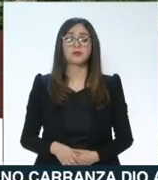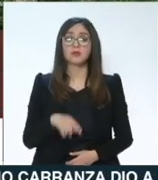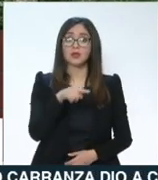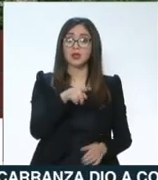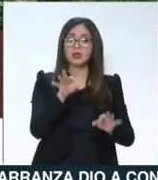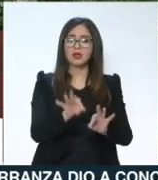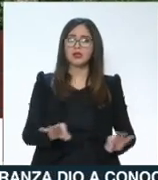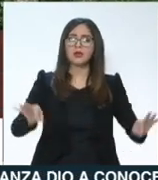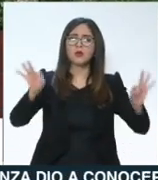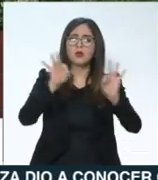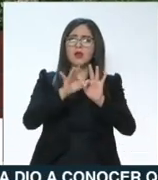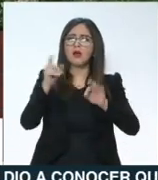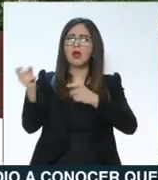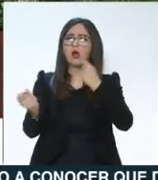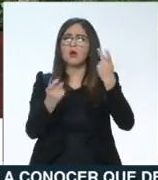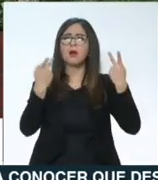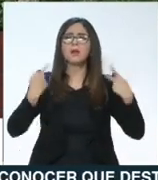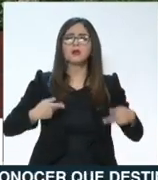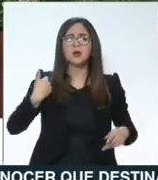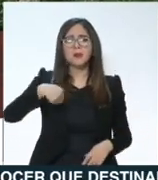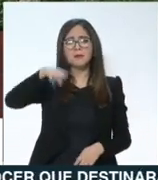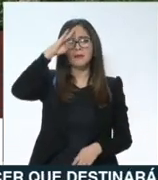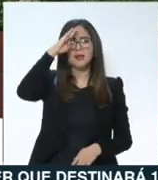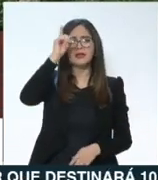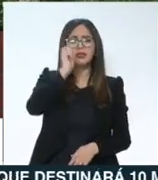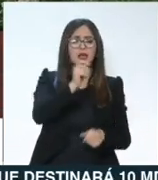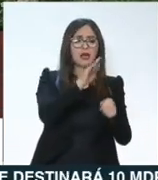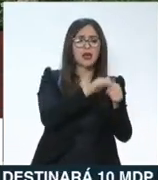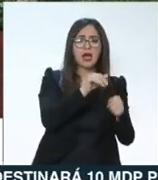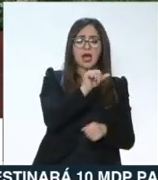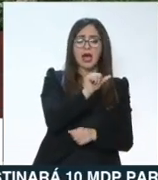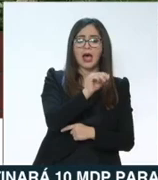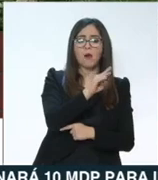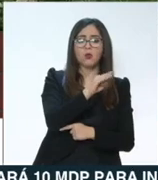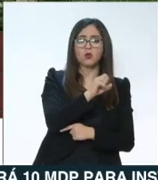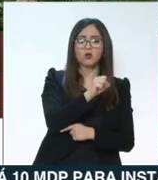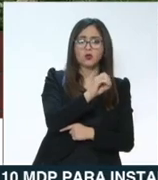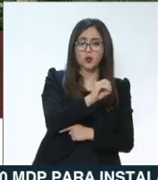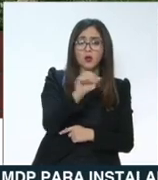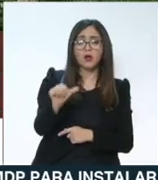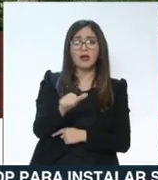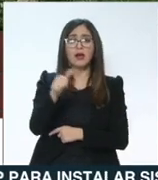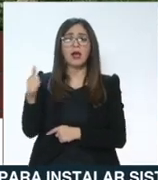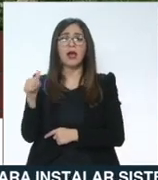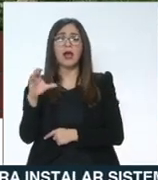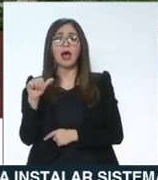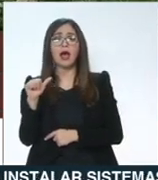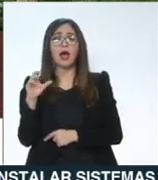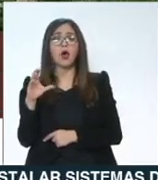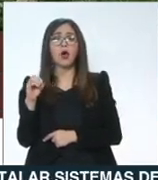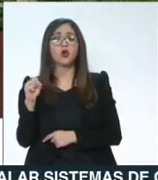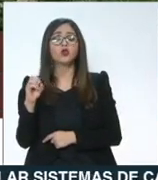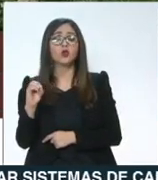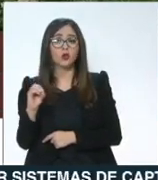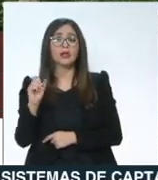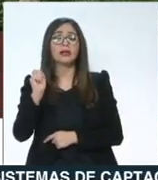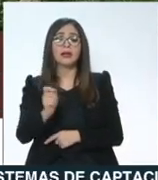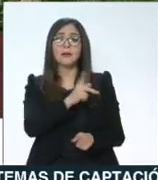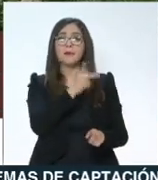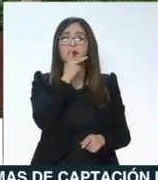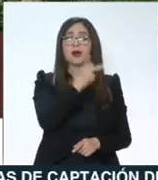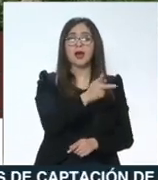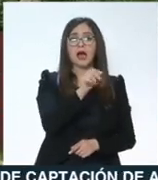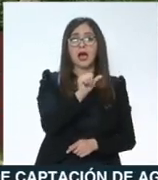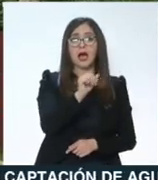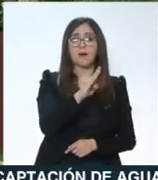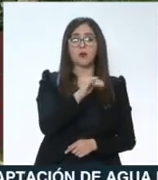a confundir el abuso sexual con el acoso sexual, ¿no? Específicamente el abuso sexual tiene que ver con todos aquellos